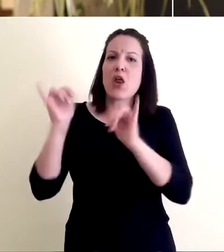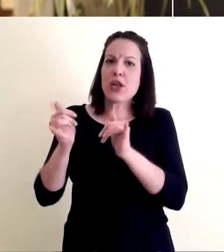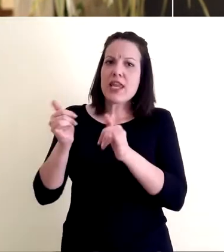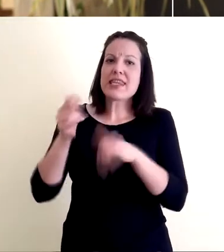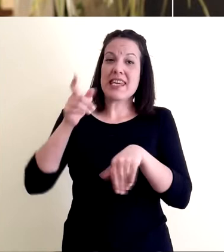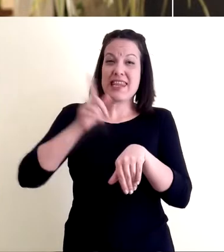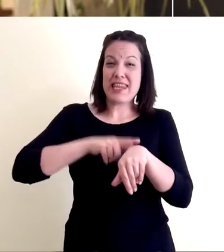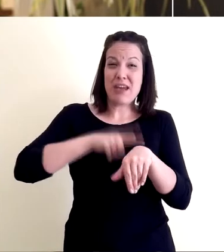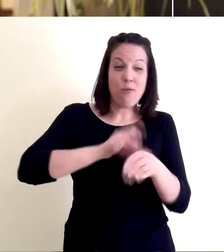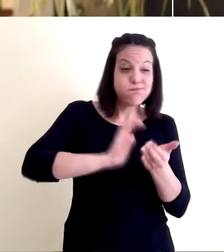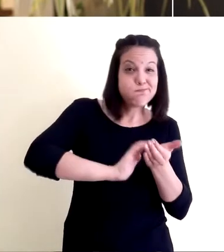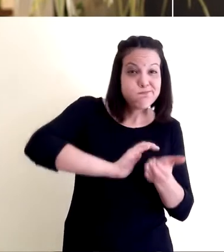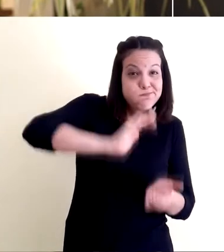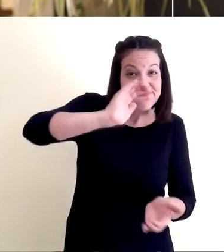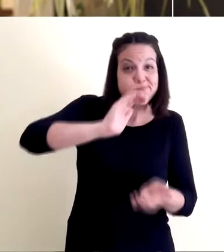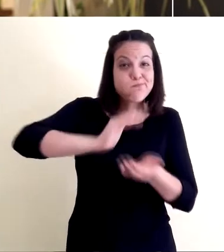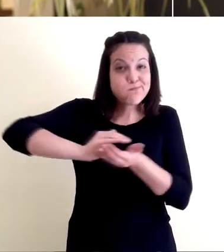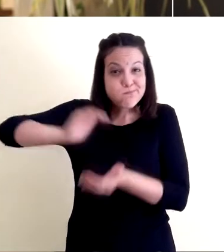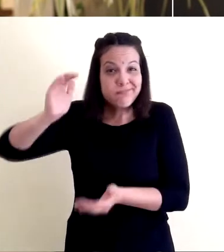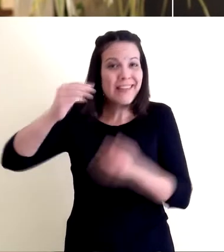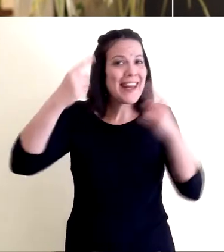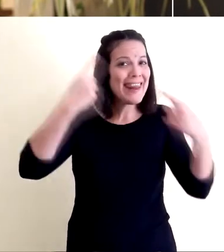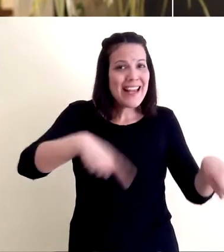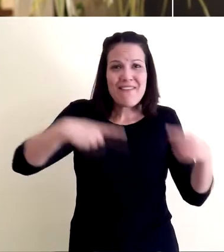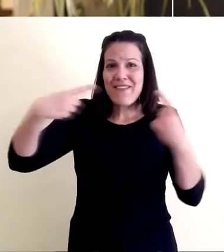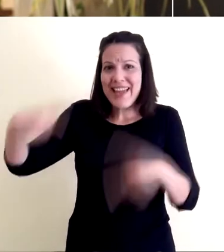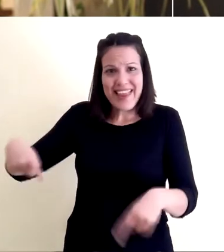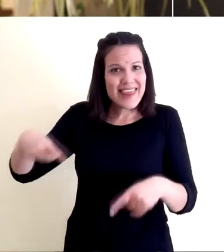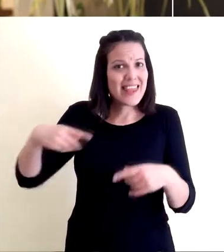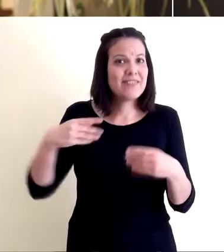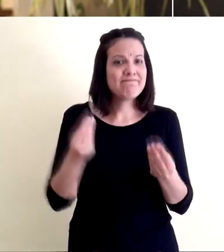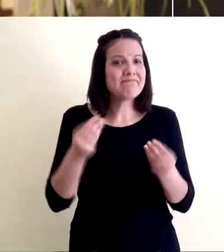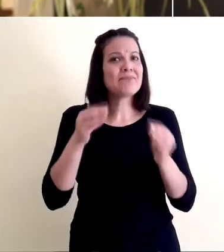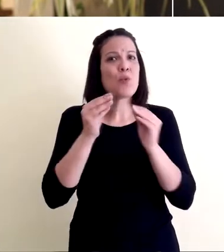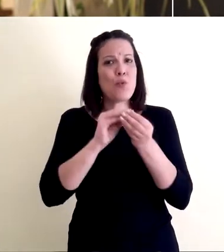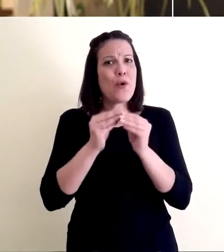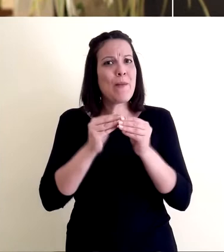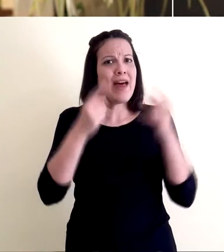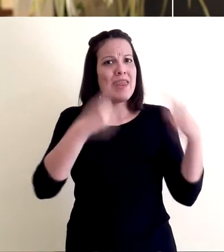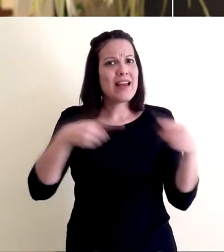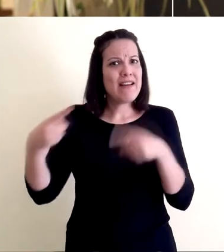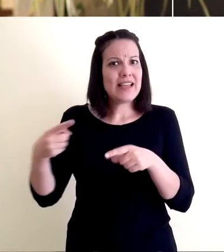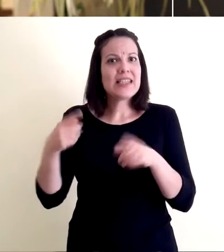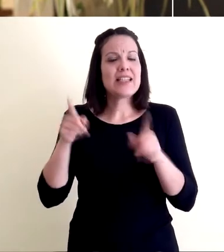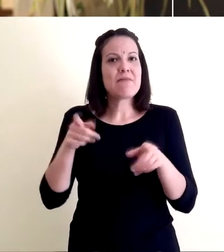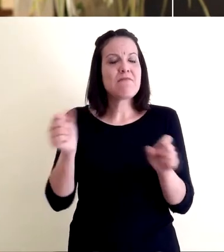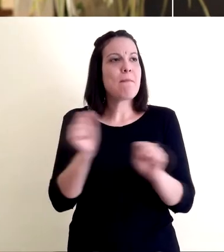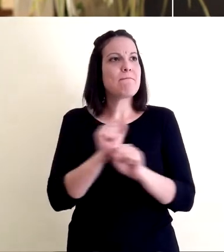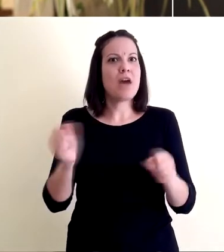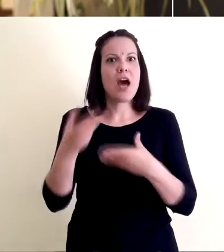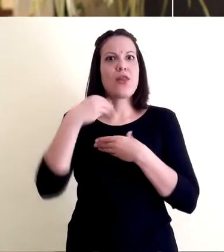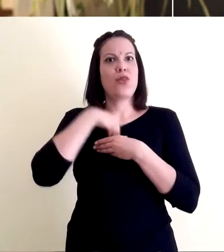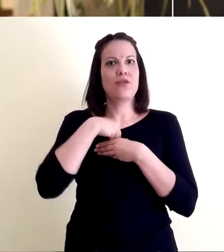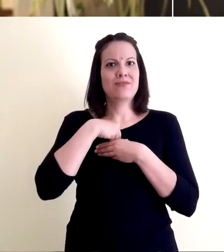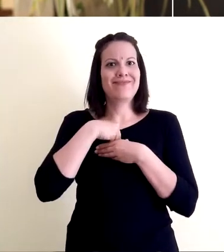muy diferentes, entonces las problemáticas son distintas y el impacto que generó esta situación es muy distinta